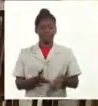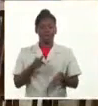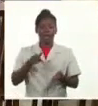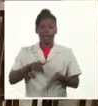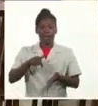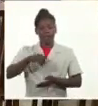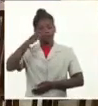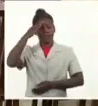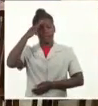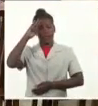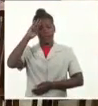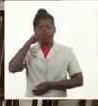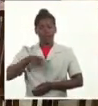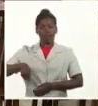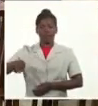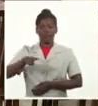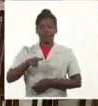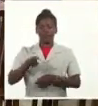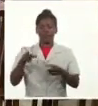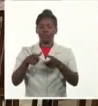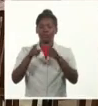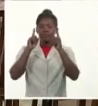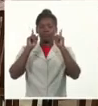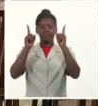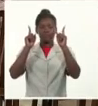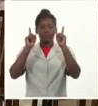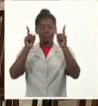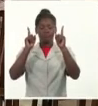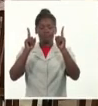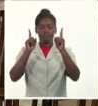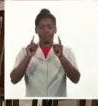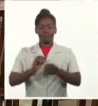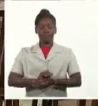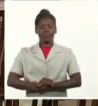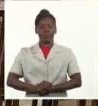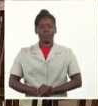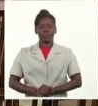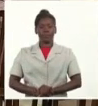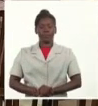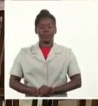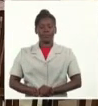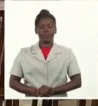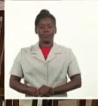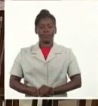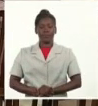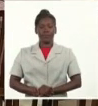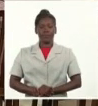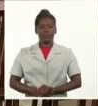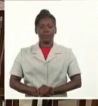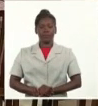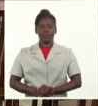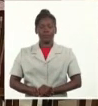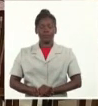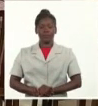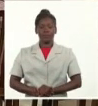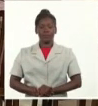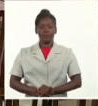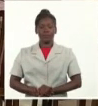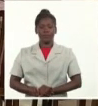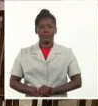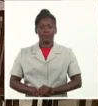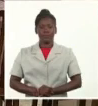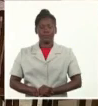alto comisionado para la paz, y por el senador Iván Cepeda Castro, presidente de la Comisión de Paz del Senado